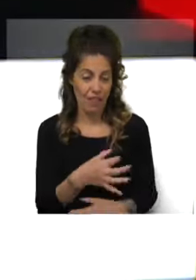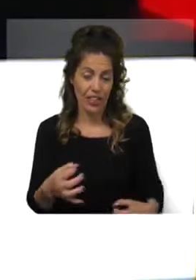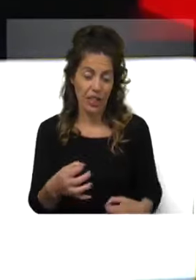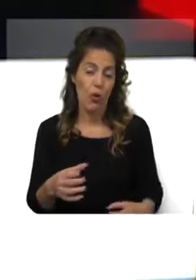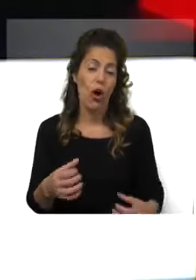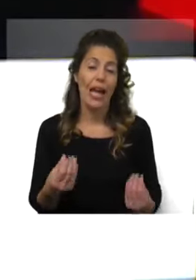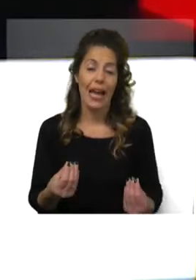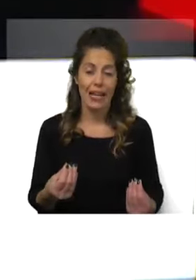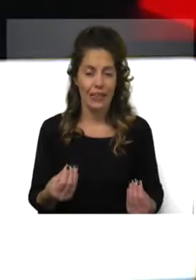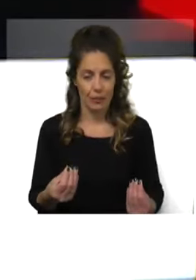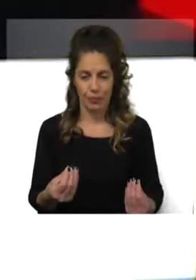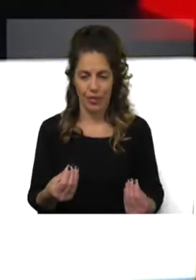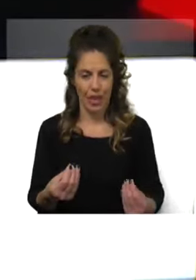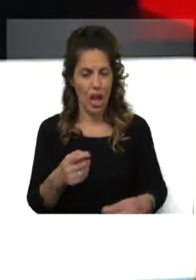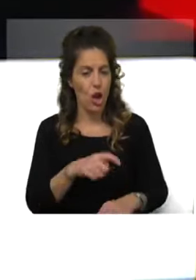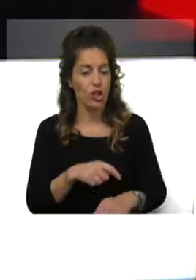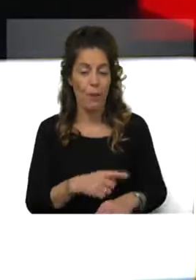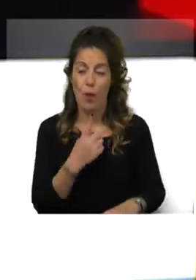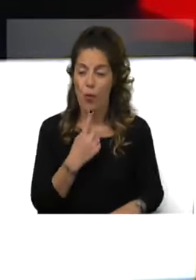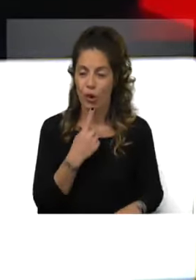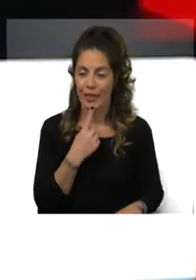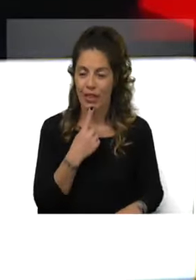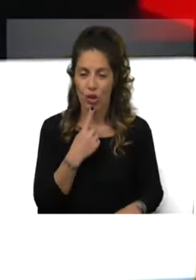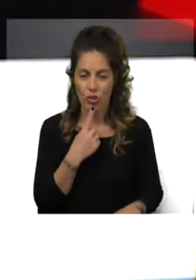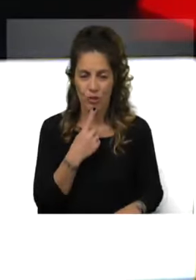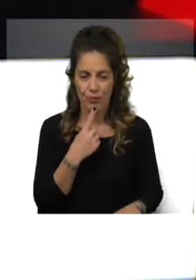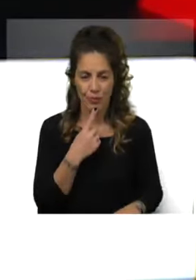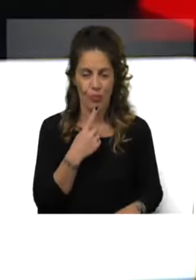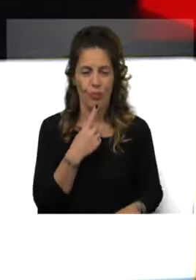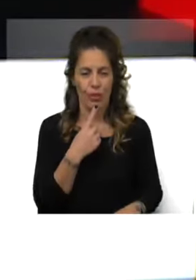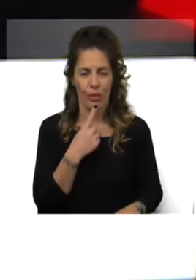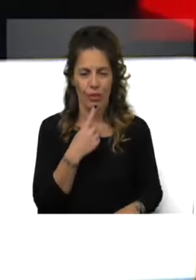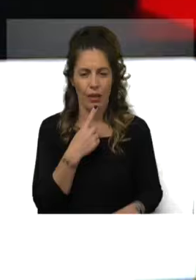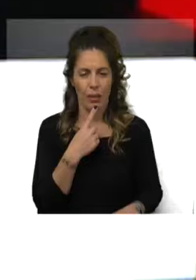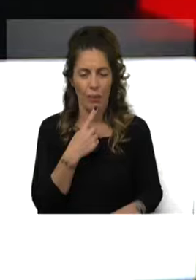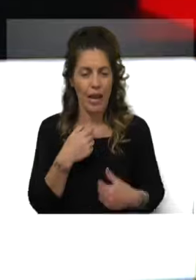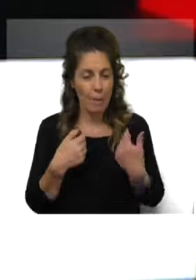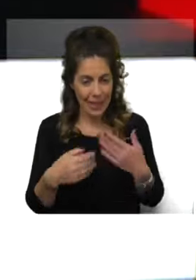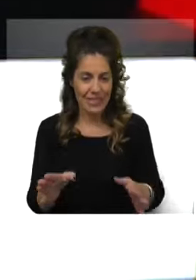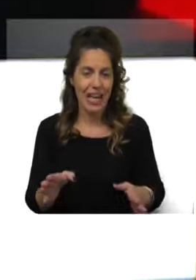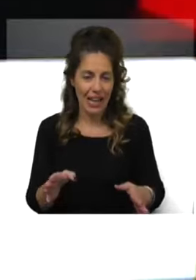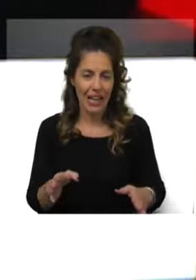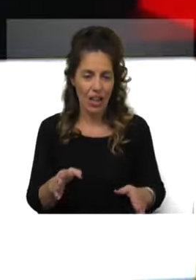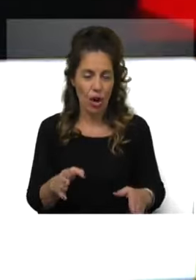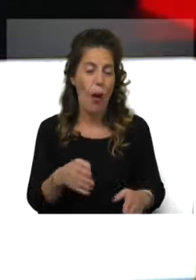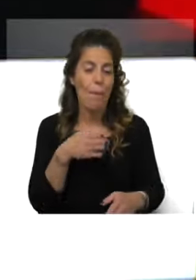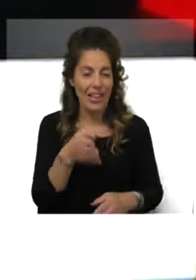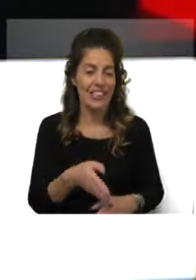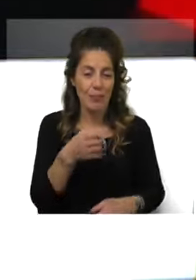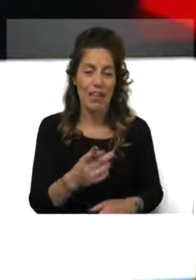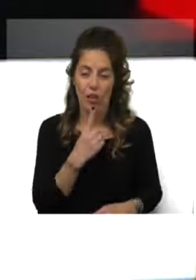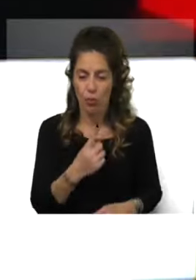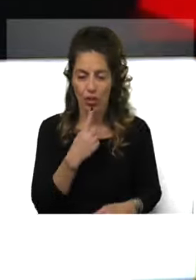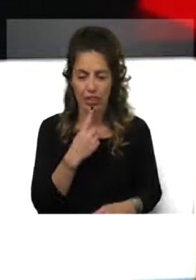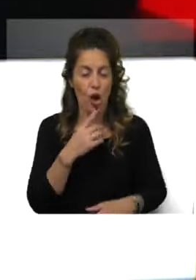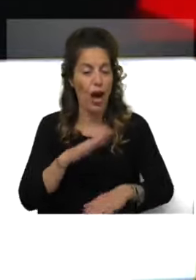eh los tiempos políticos para correr eh una carrera corta en el momento indicado